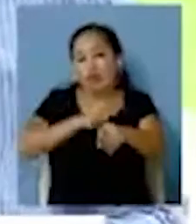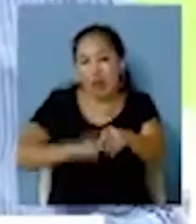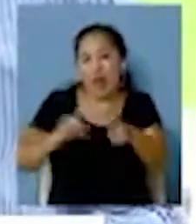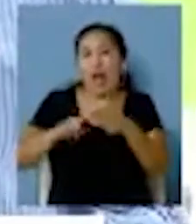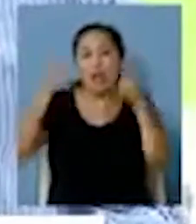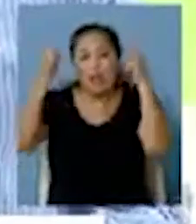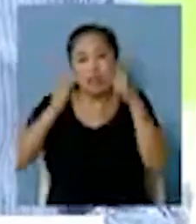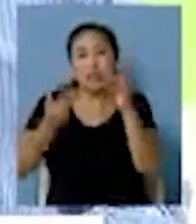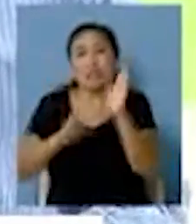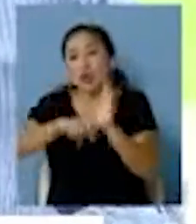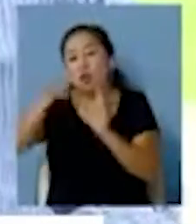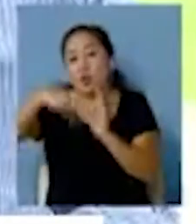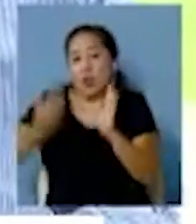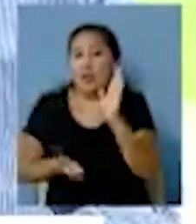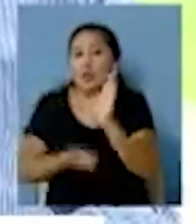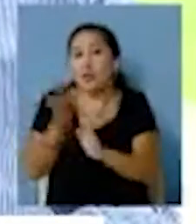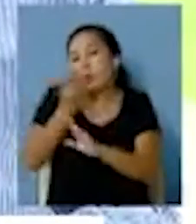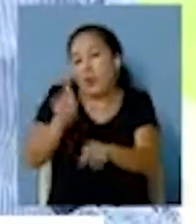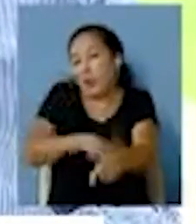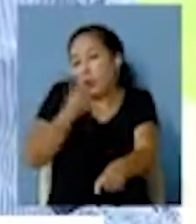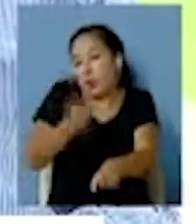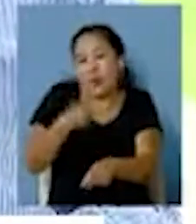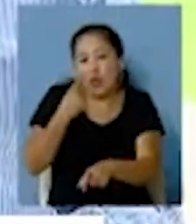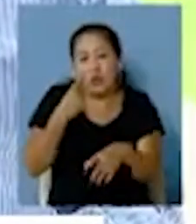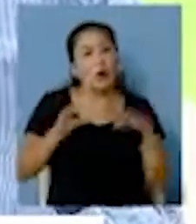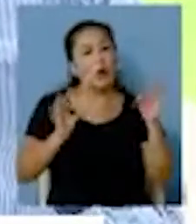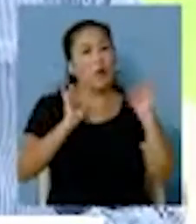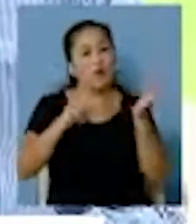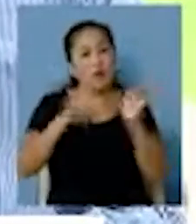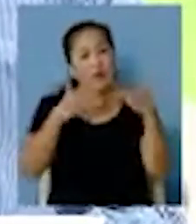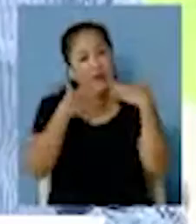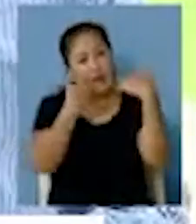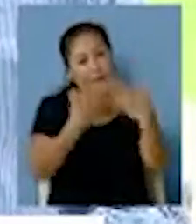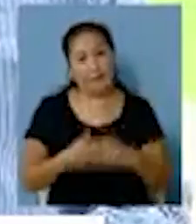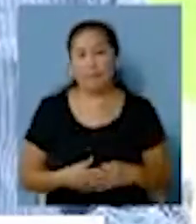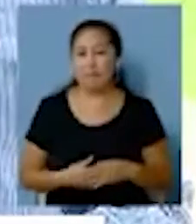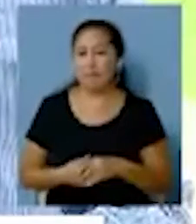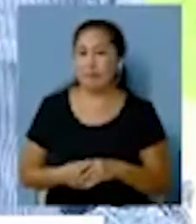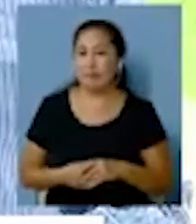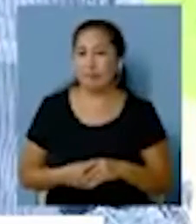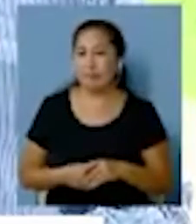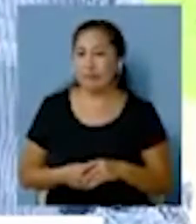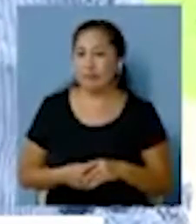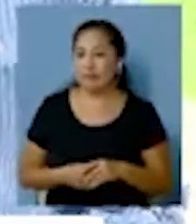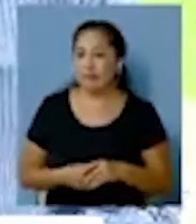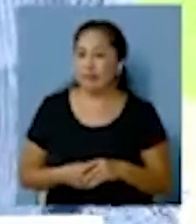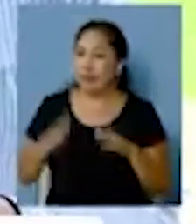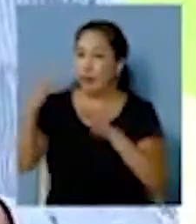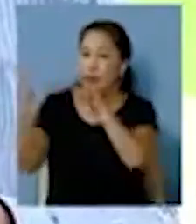Lozano, Reyes, como ya estamos acostumbrados. Completísimo el informe, muchísimas gracias. Hasta pronto.